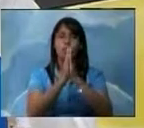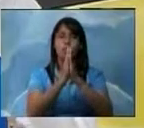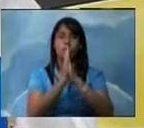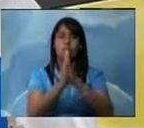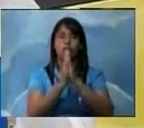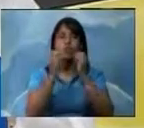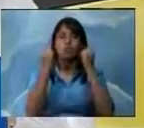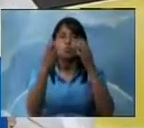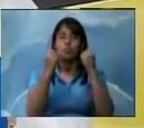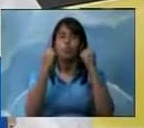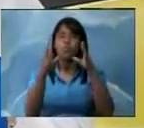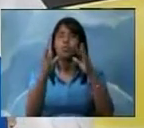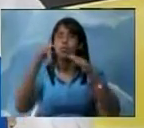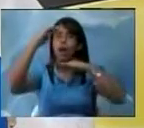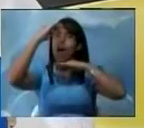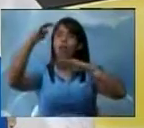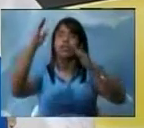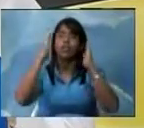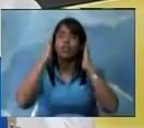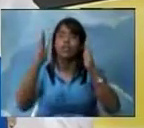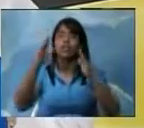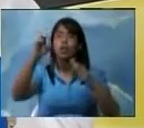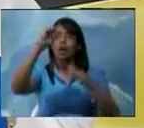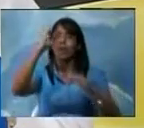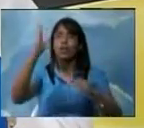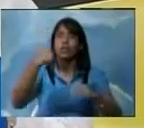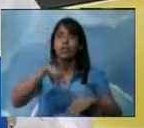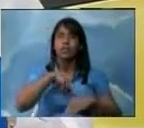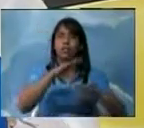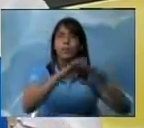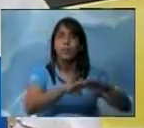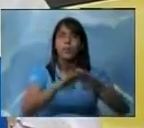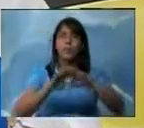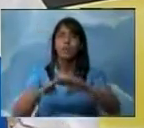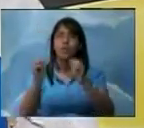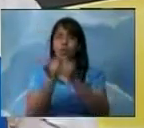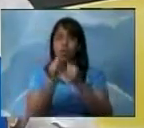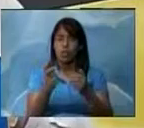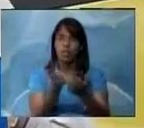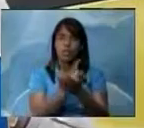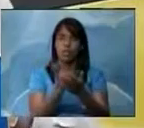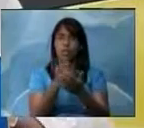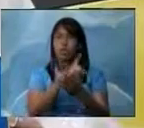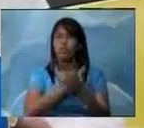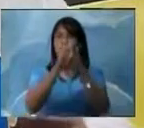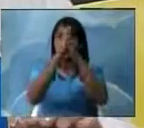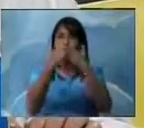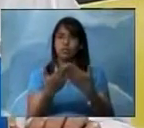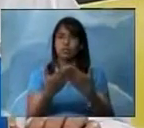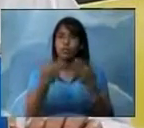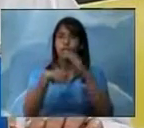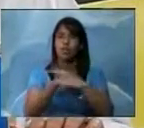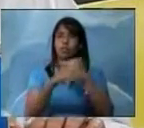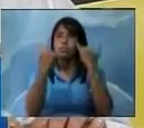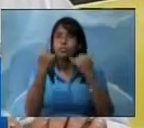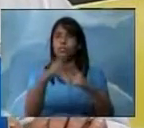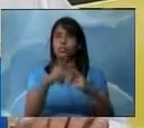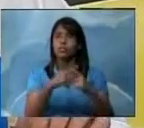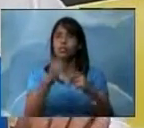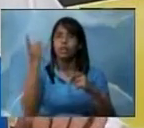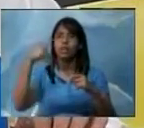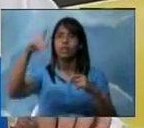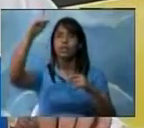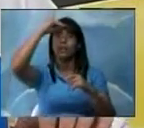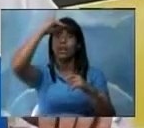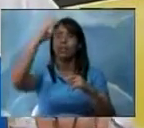favor, mucha, pero mucha atención a lo que Dios nos va a ministrar con este libro de la Biblia. Vamos entonces, Daniel